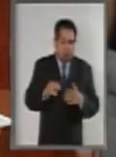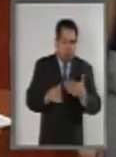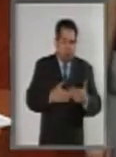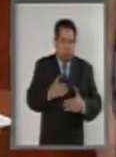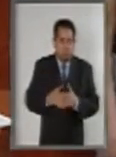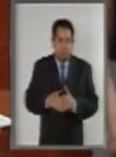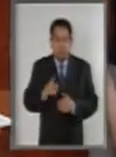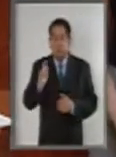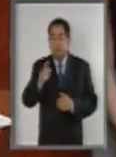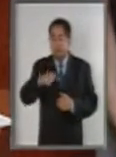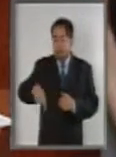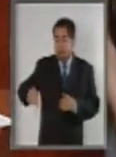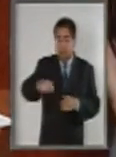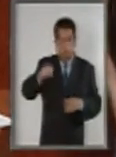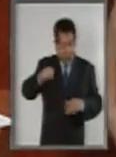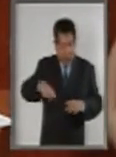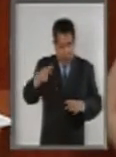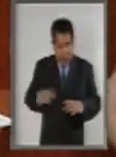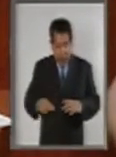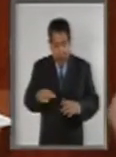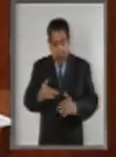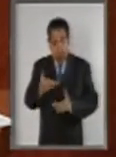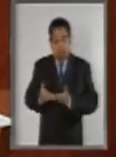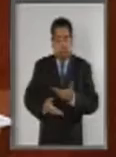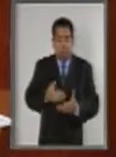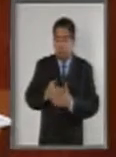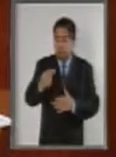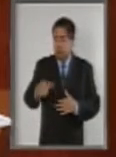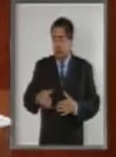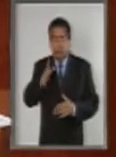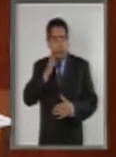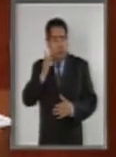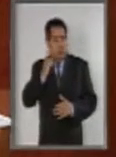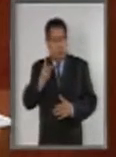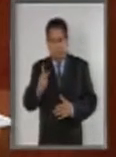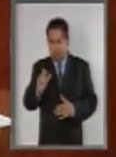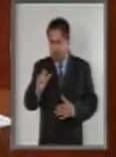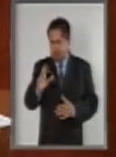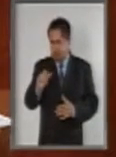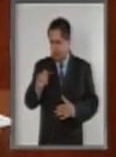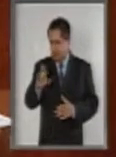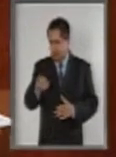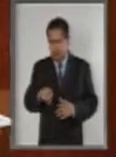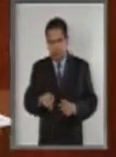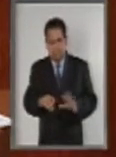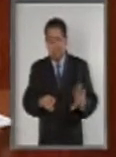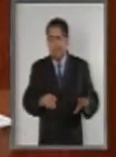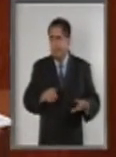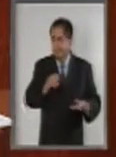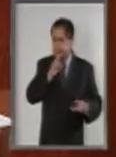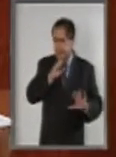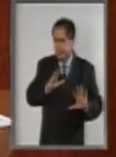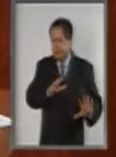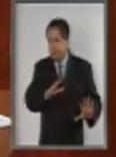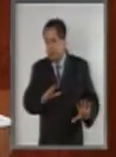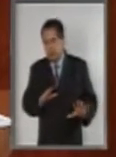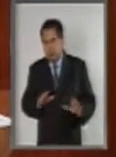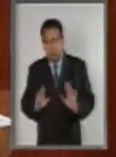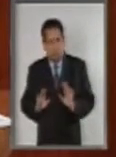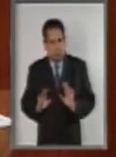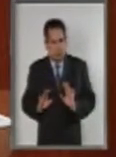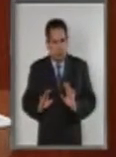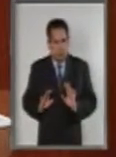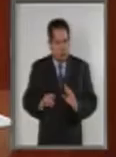incluidos los servicios parlamentarios aquí en esta Cámara, por preocupaciones que parecían importantes, pero que por fortuna no